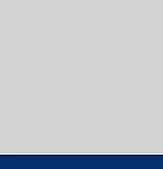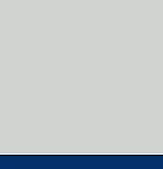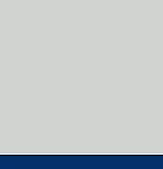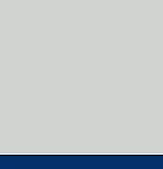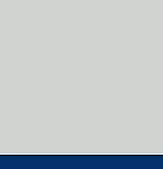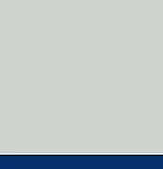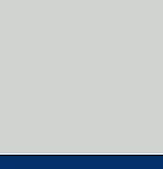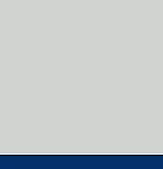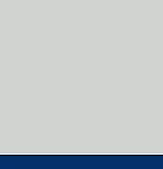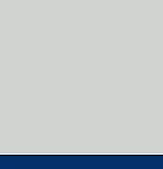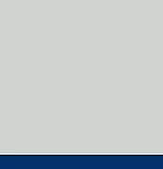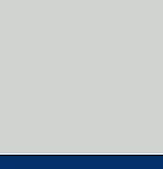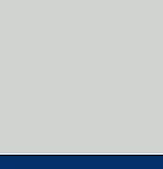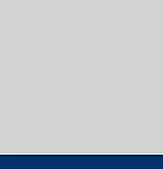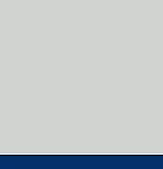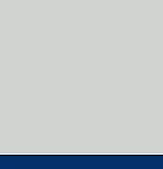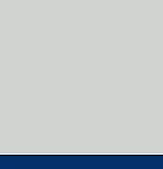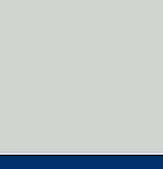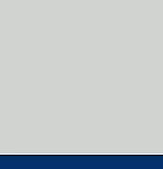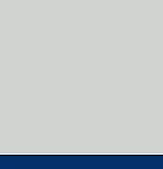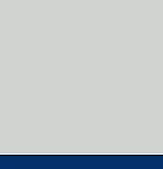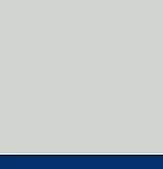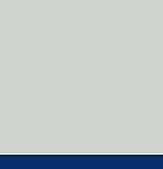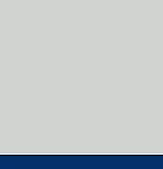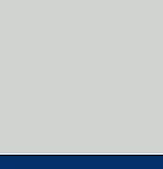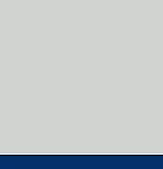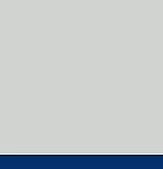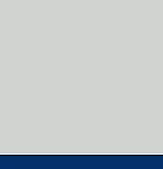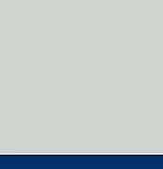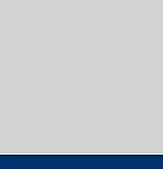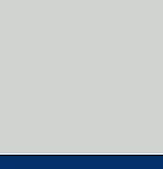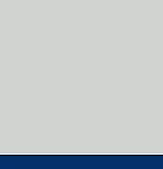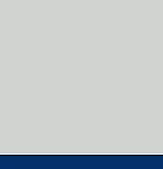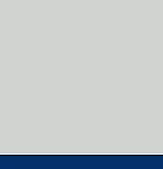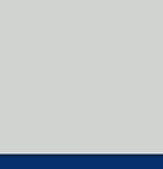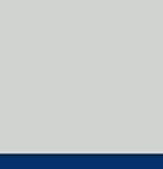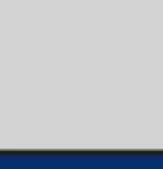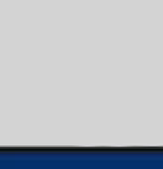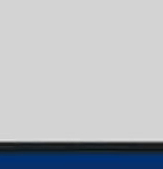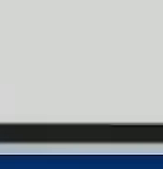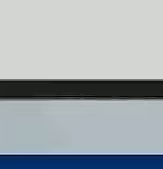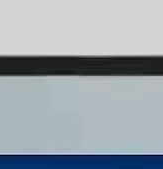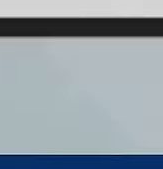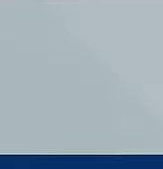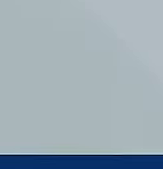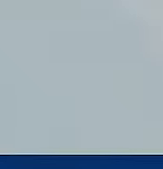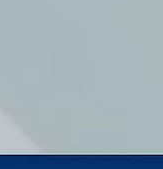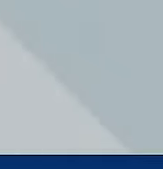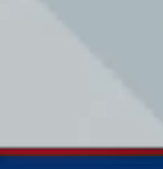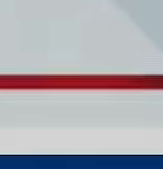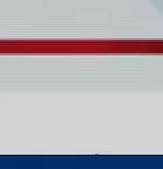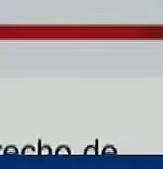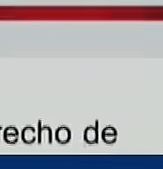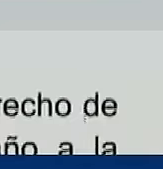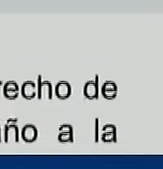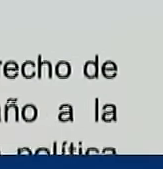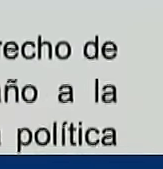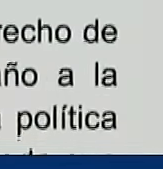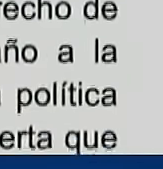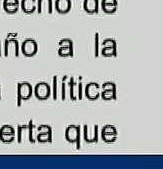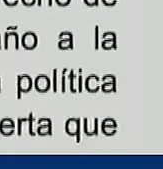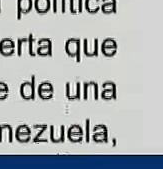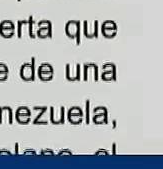fuerte crear normas que se ajusten a sus intereses Y ejecutarlas con toda impunidad la República bolivariana de Venezuela Se